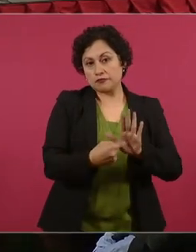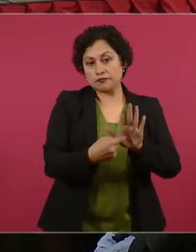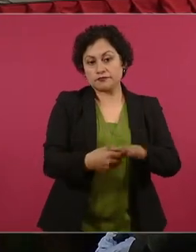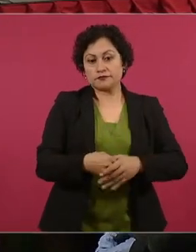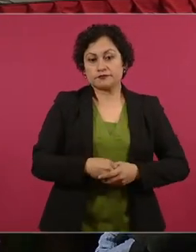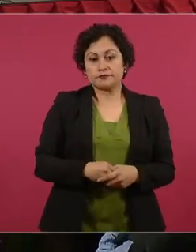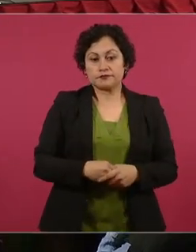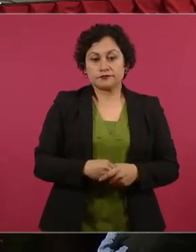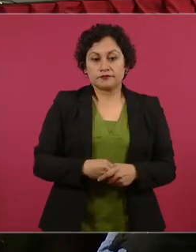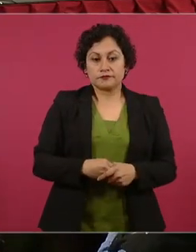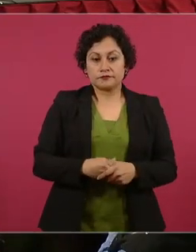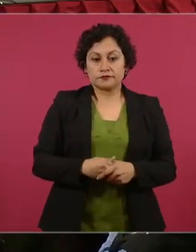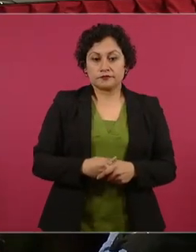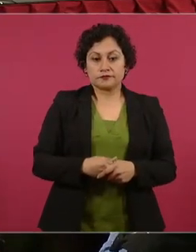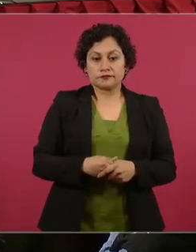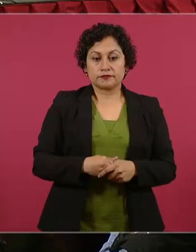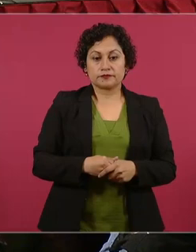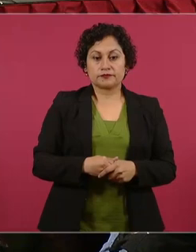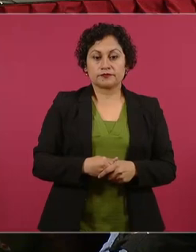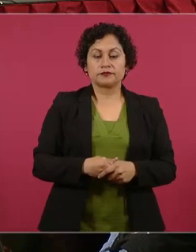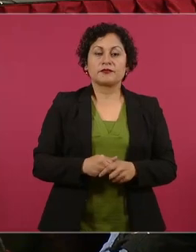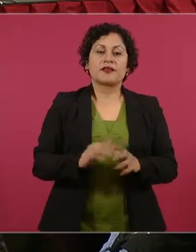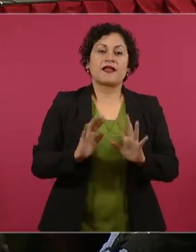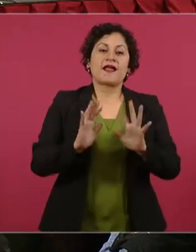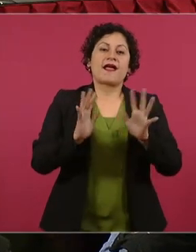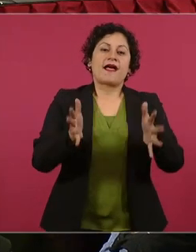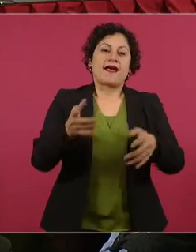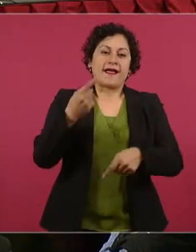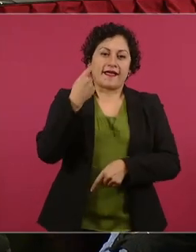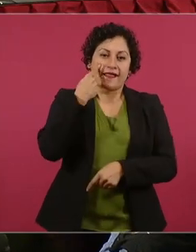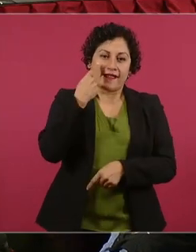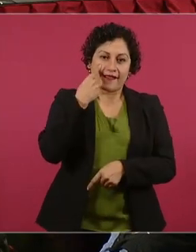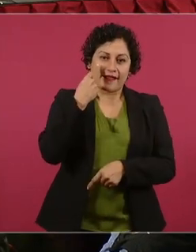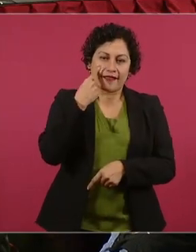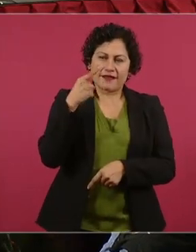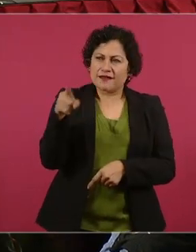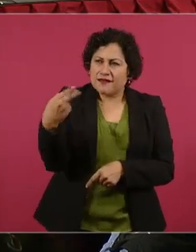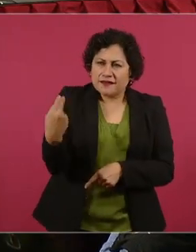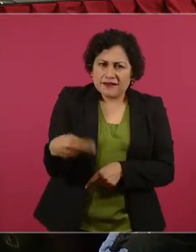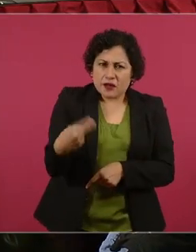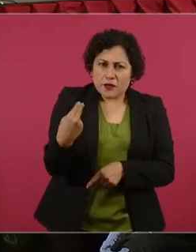Ahí está la pinta. Ah, miren. ¿Cómo se llama?